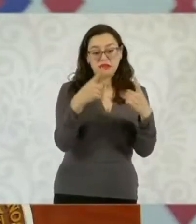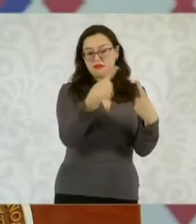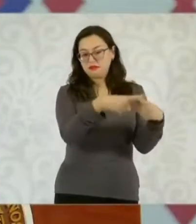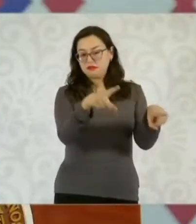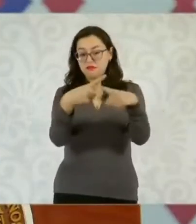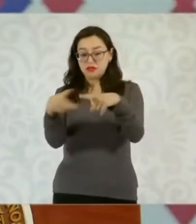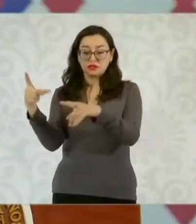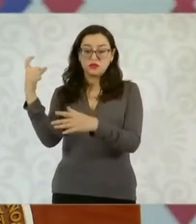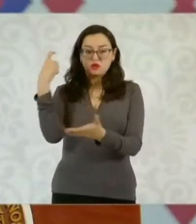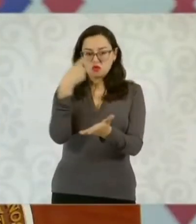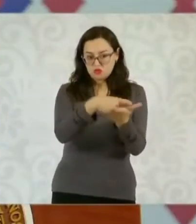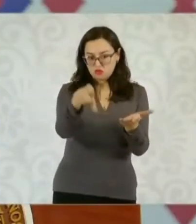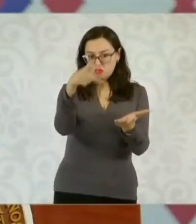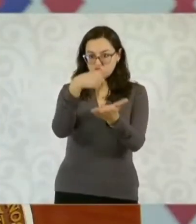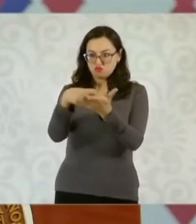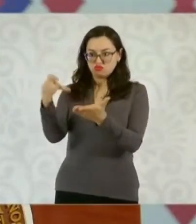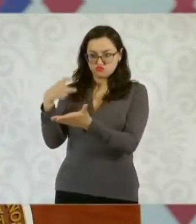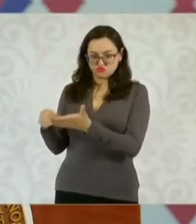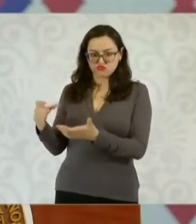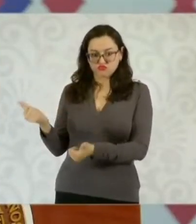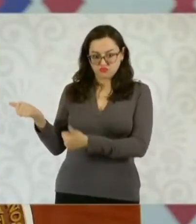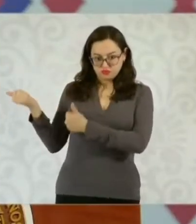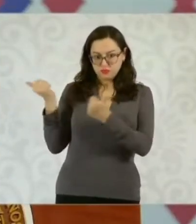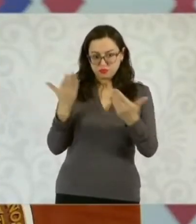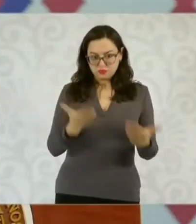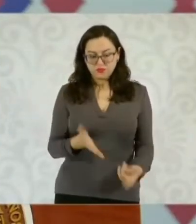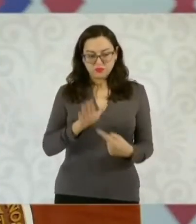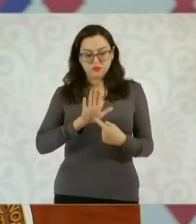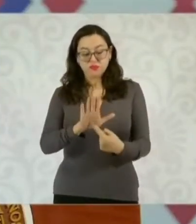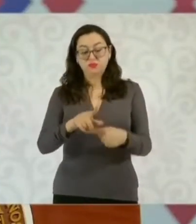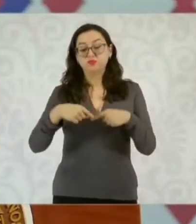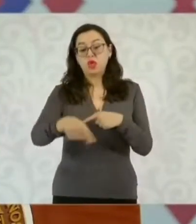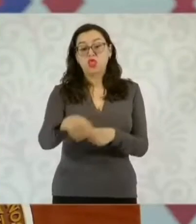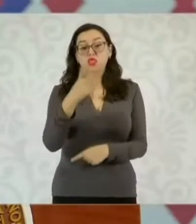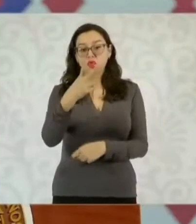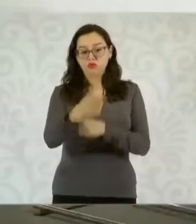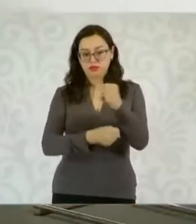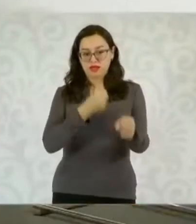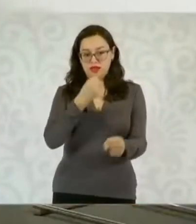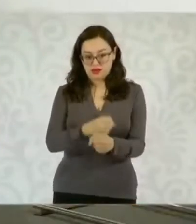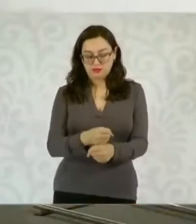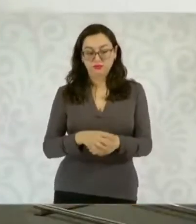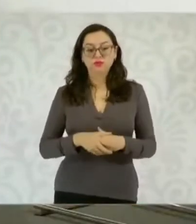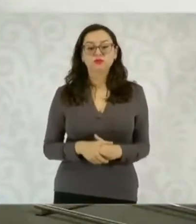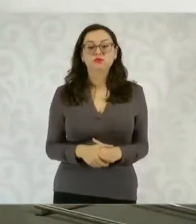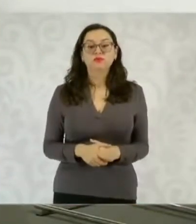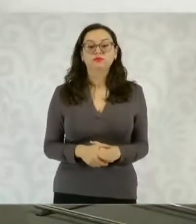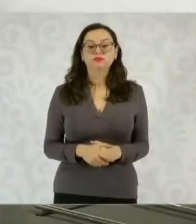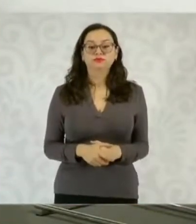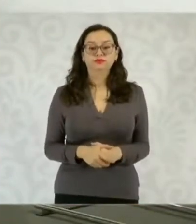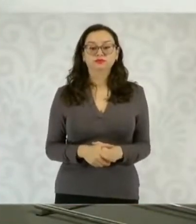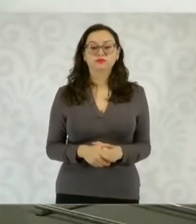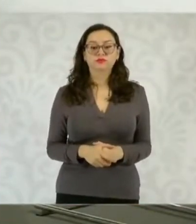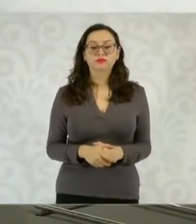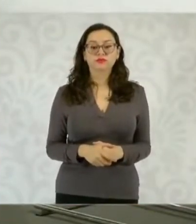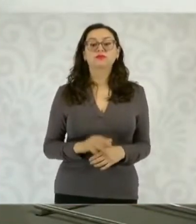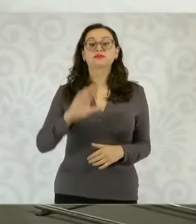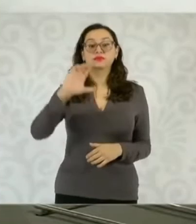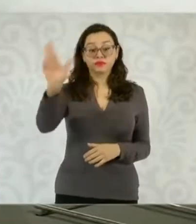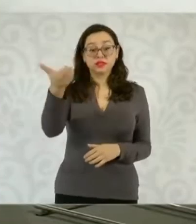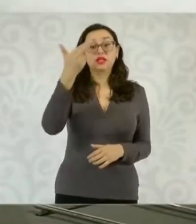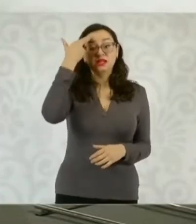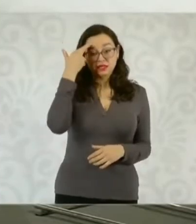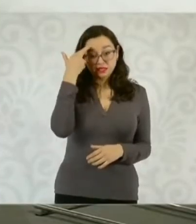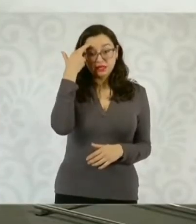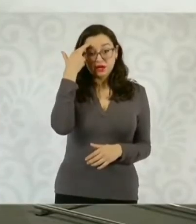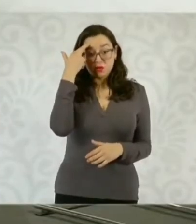como material de curación, reactivos y pruebas del sector salud para los siguientes 2 años. Siguiente. Como recordarán, y nada más para refrescarles